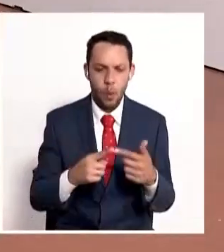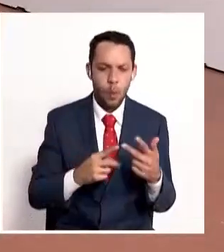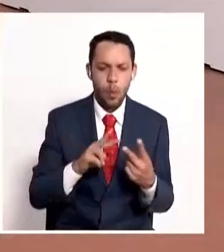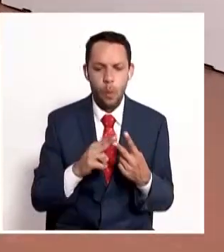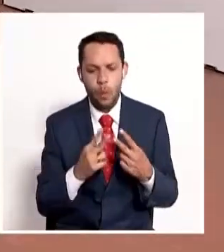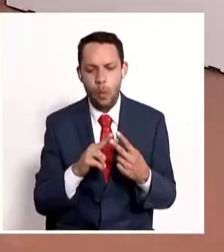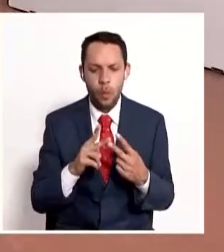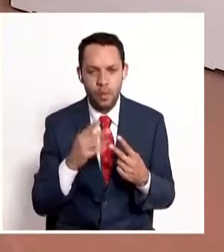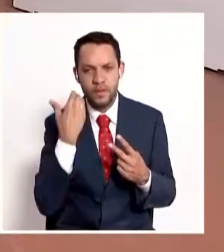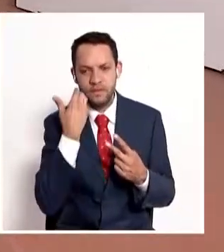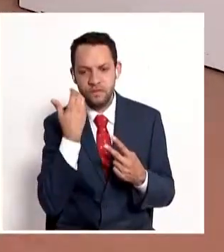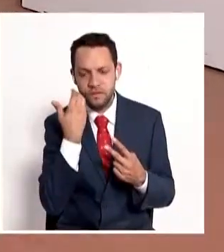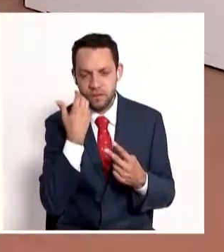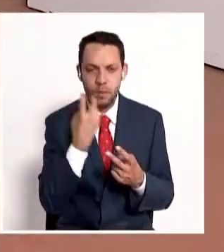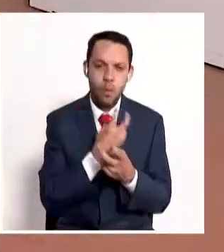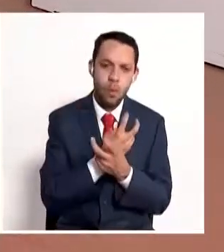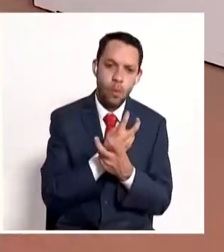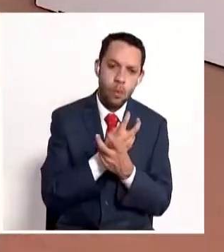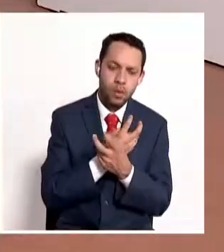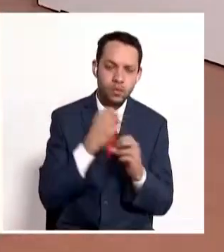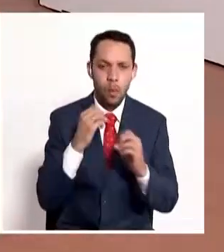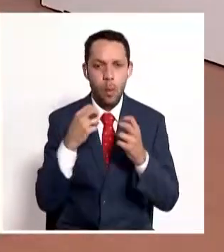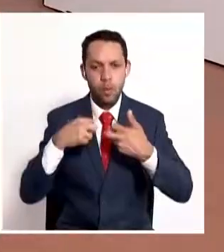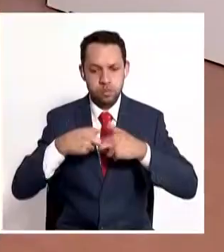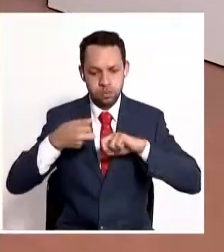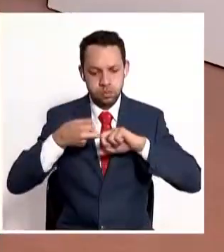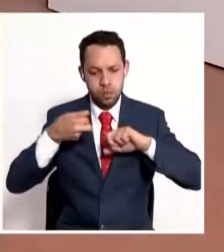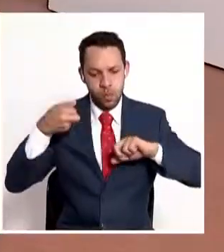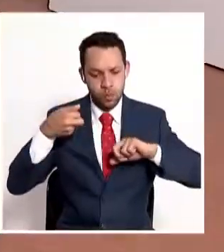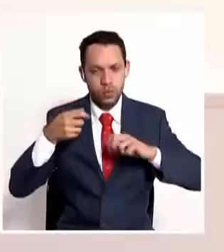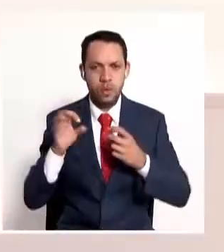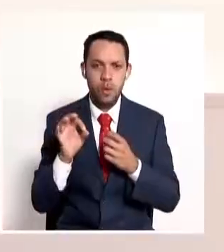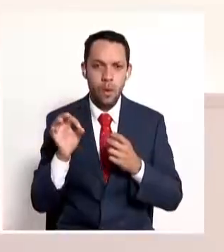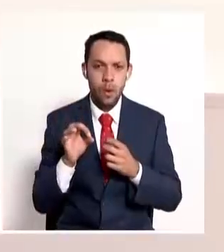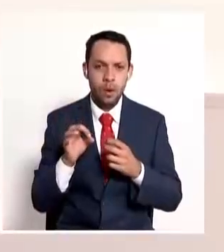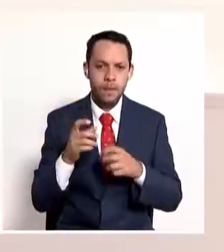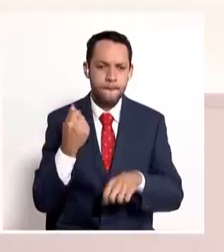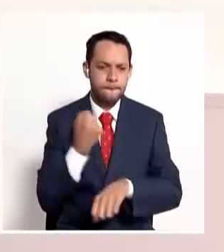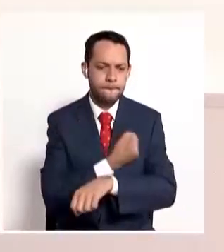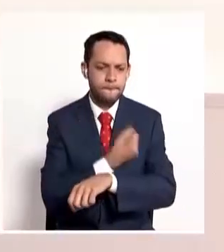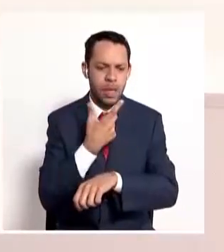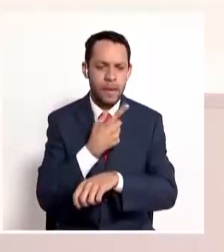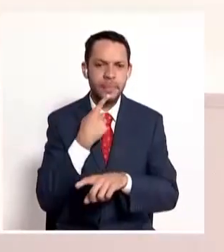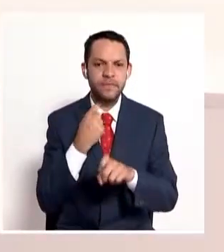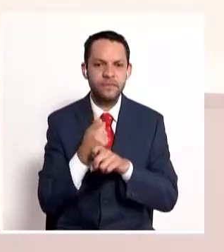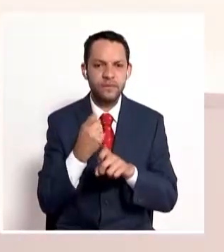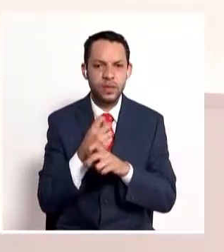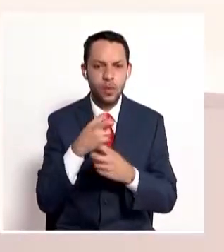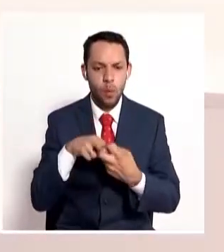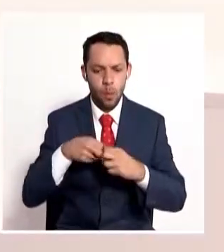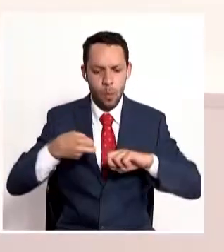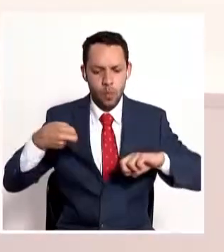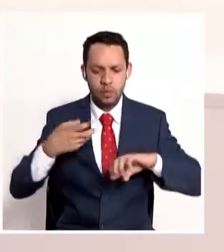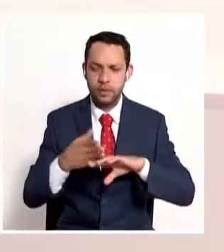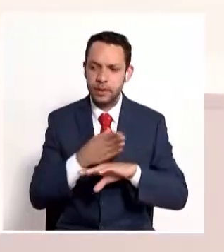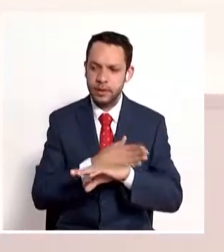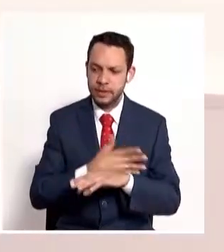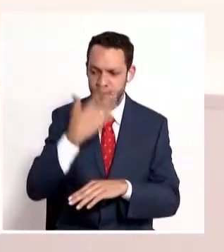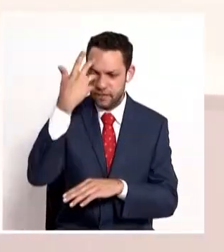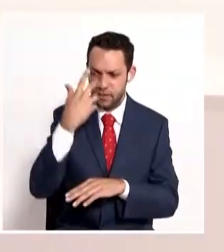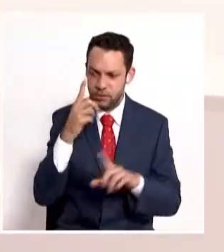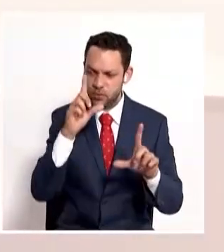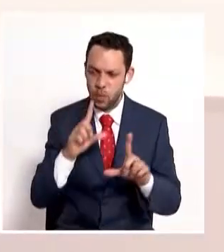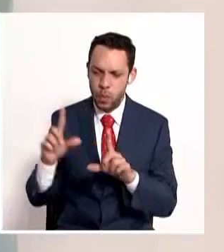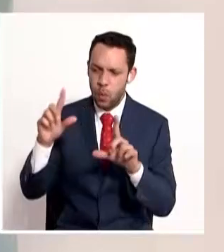patología será muscular era un espasmo muscular como puede uno llegar a un diagnóstico durante felipe